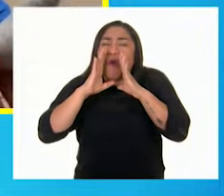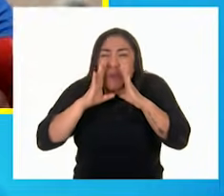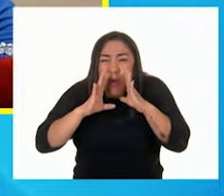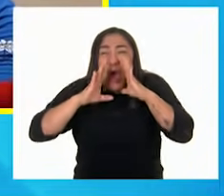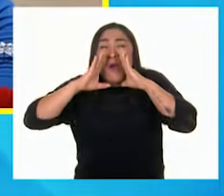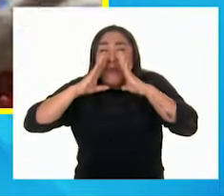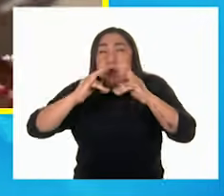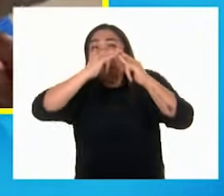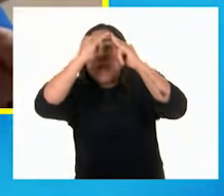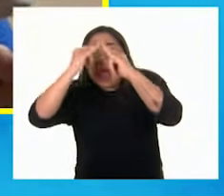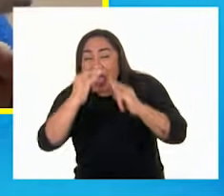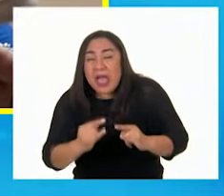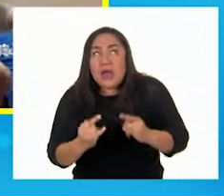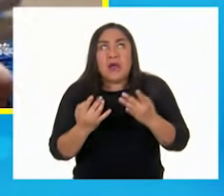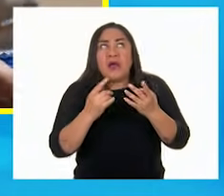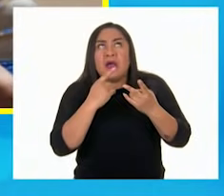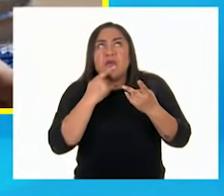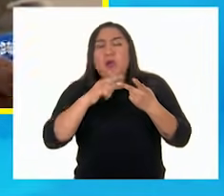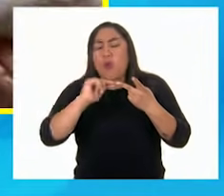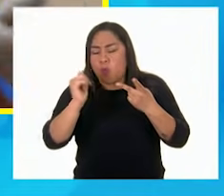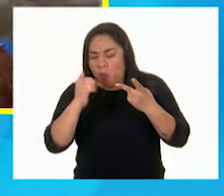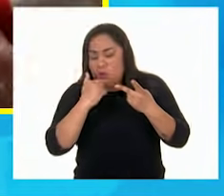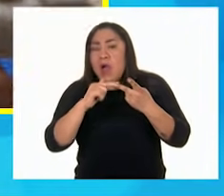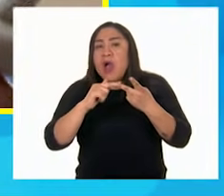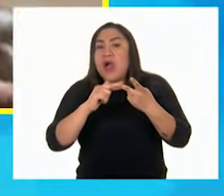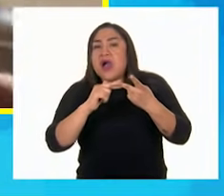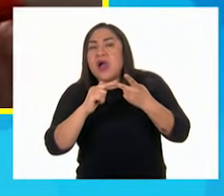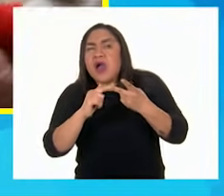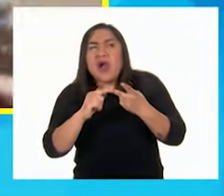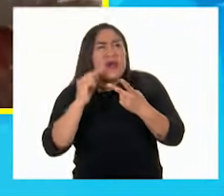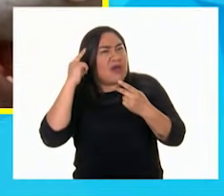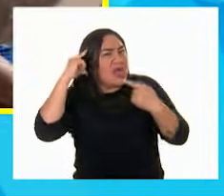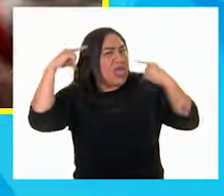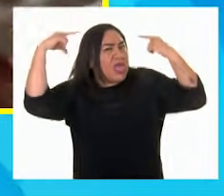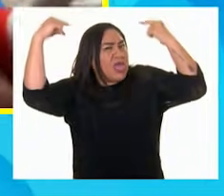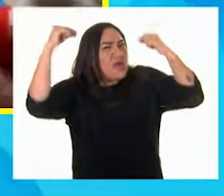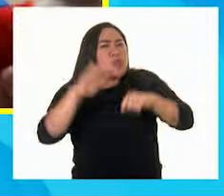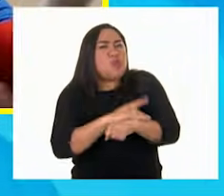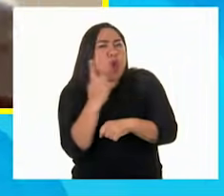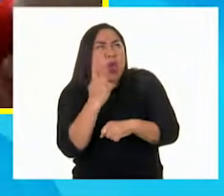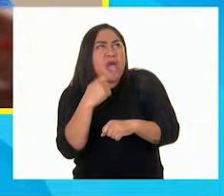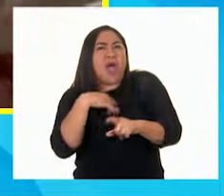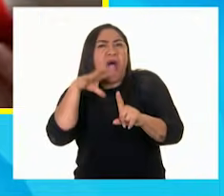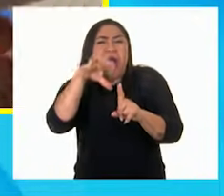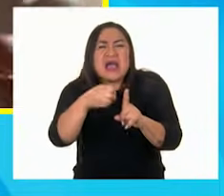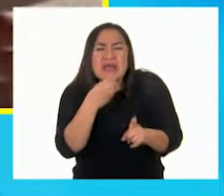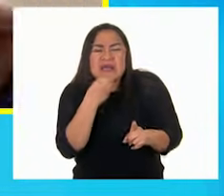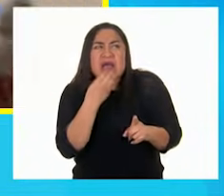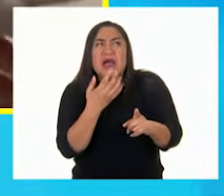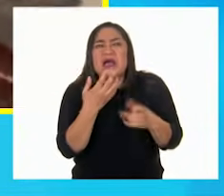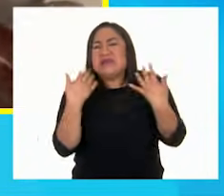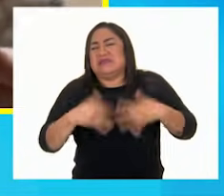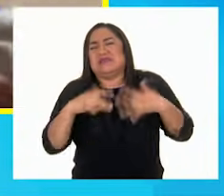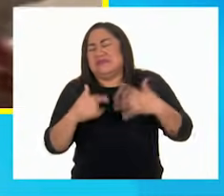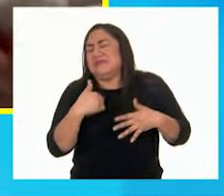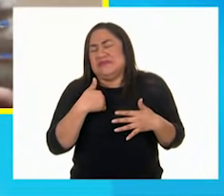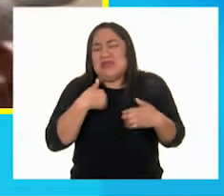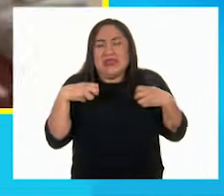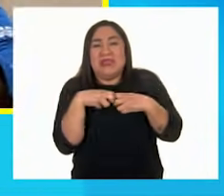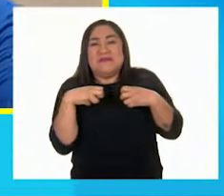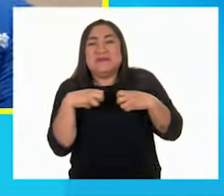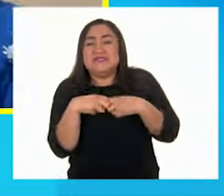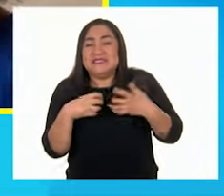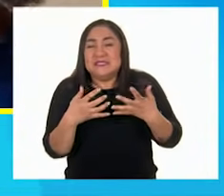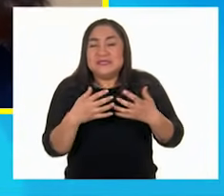tu casa derribaré! ¡El de! ¿Por qué tienes las orejas tan grandes para comerte mejor? ¡Ay, la boca! ¡Ya me puse muy